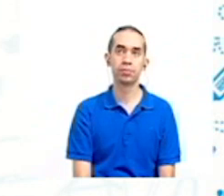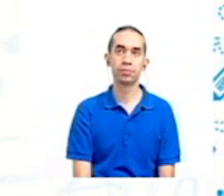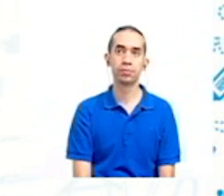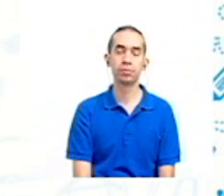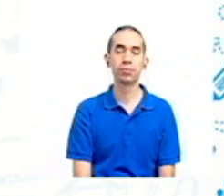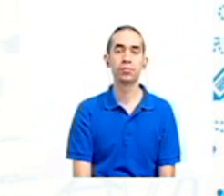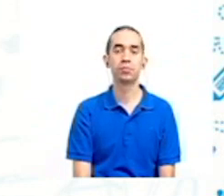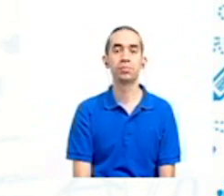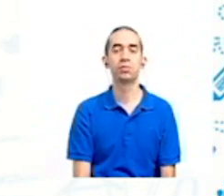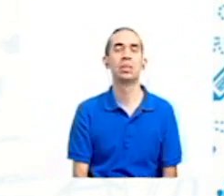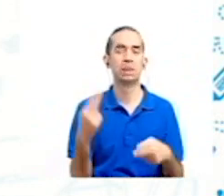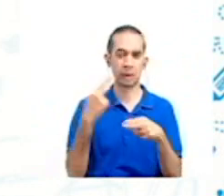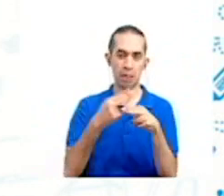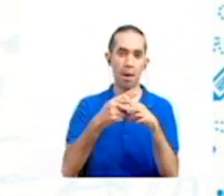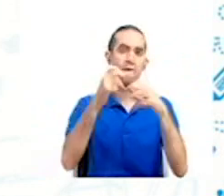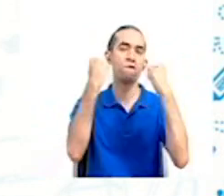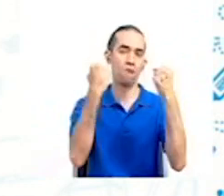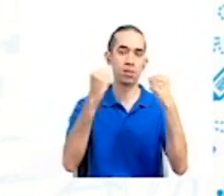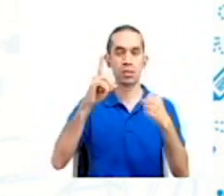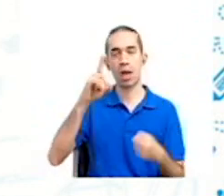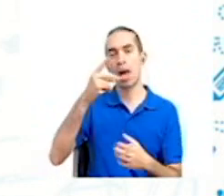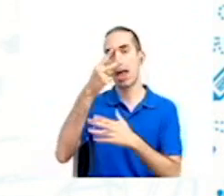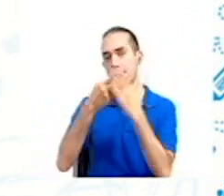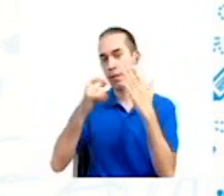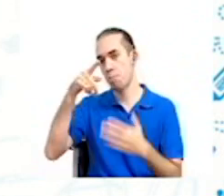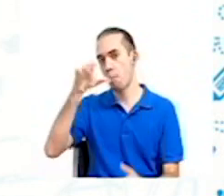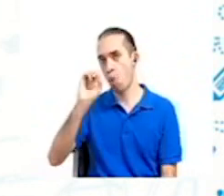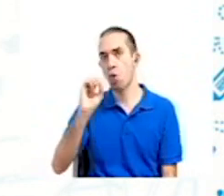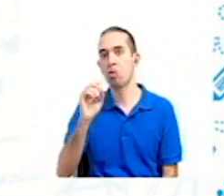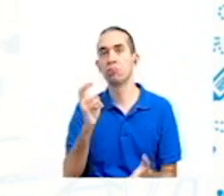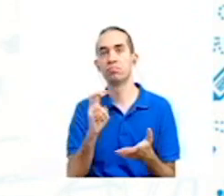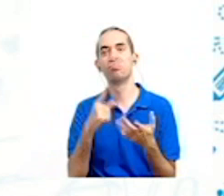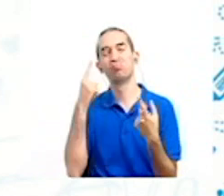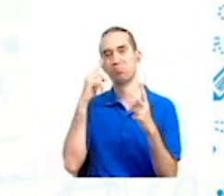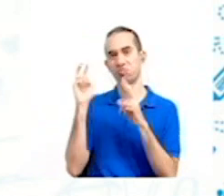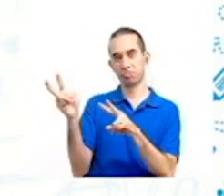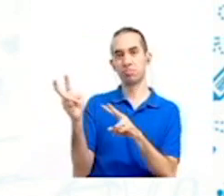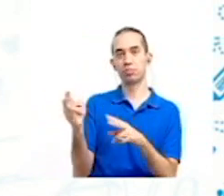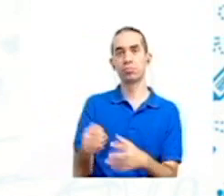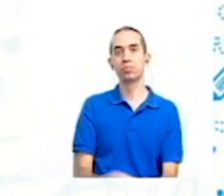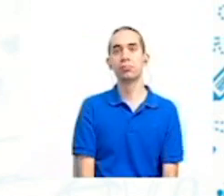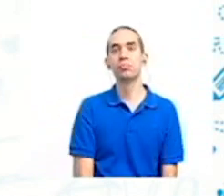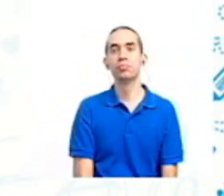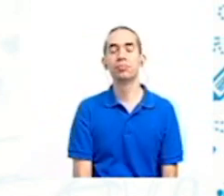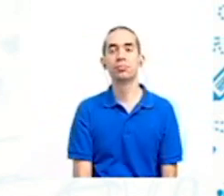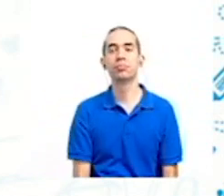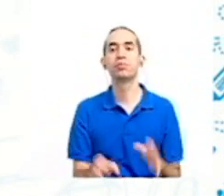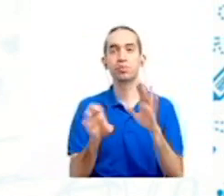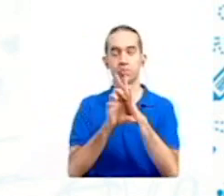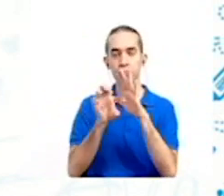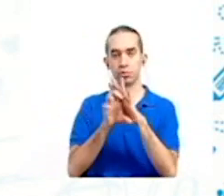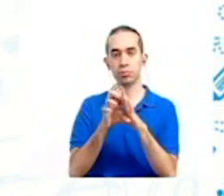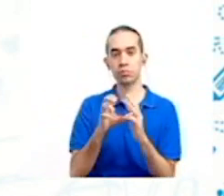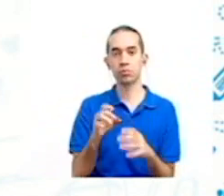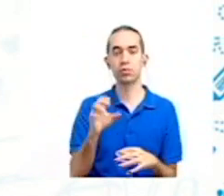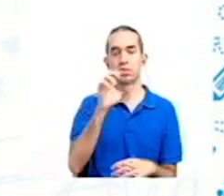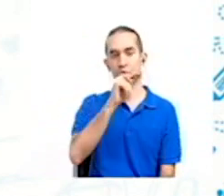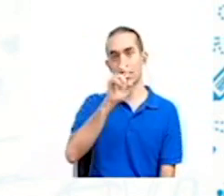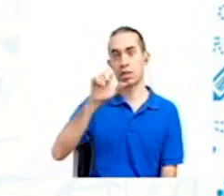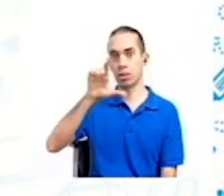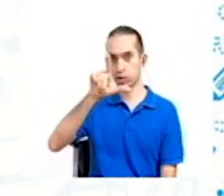Las siguientes son las fuerzas dipolo-dipolo. ¿Qué podrían ser las siguientes? Si yo tengo moléculas de cloruro de